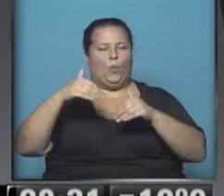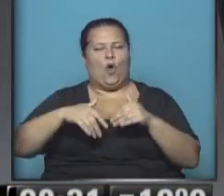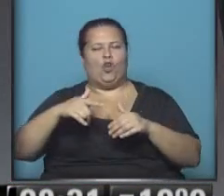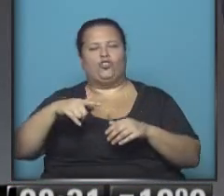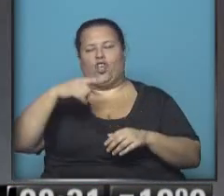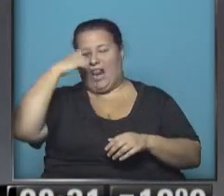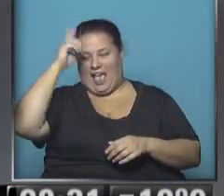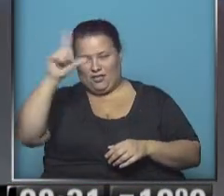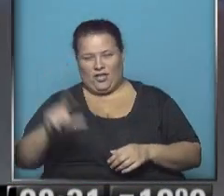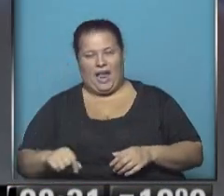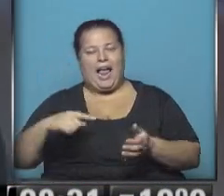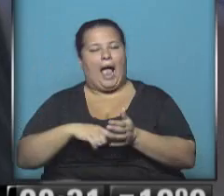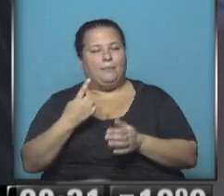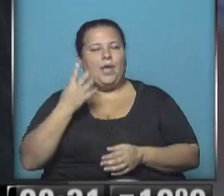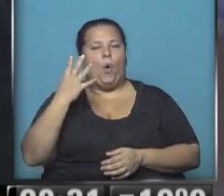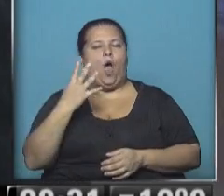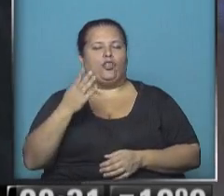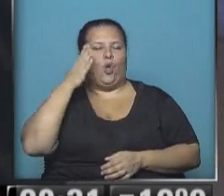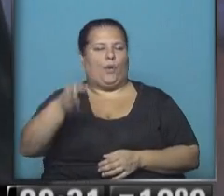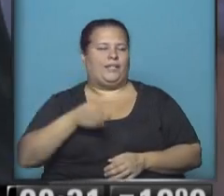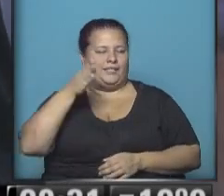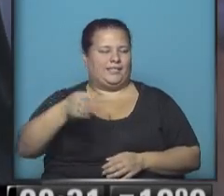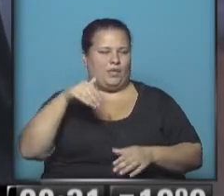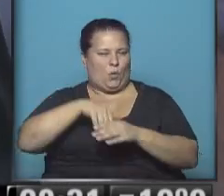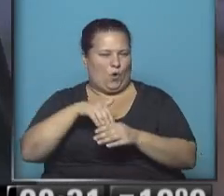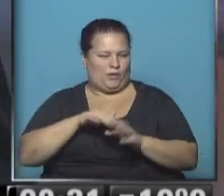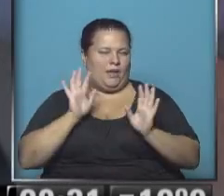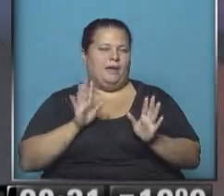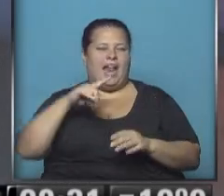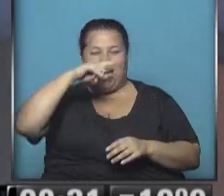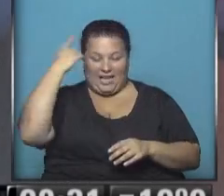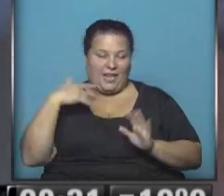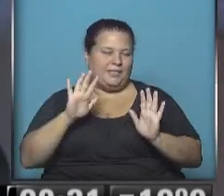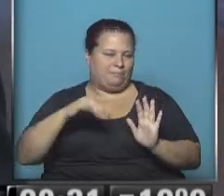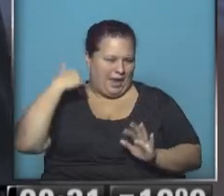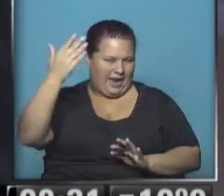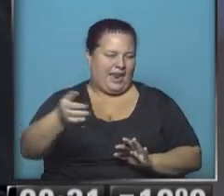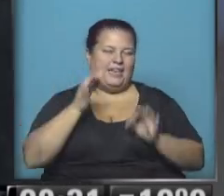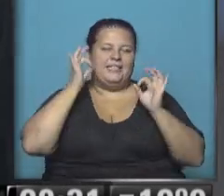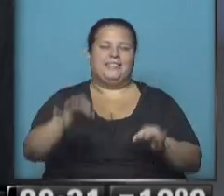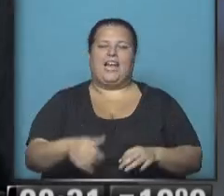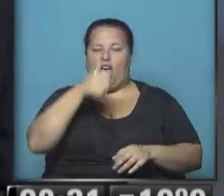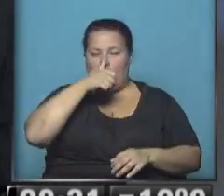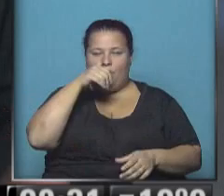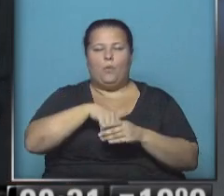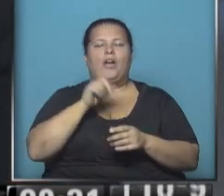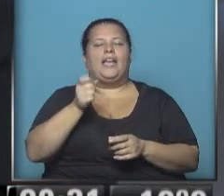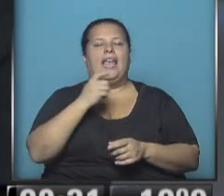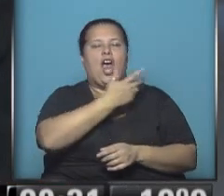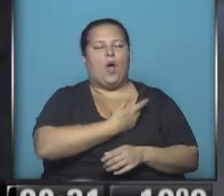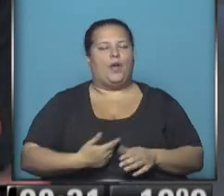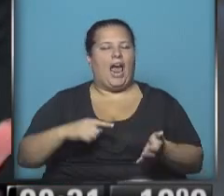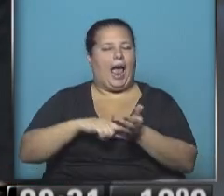a nivel nacional los porteños irán cuatro veces a las urnas transnacionales habrá que esperar habrá que llegar al próximo domingo para decidir quién va a gobernar